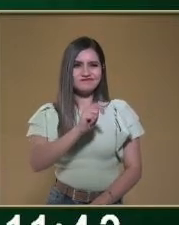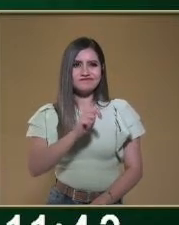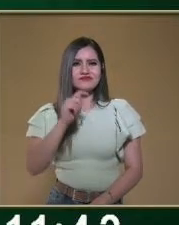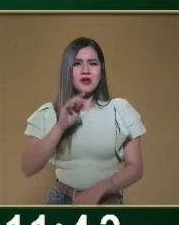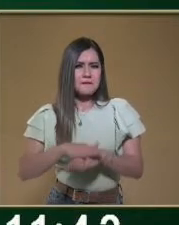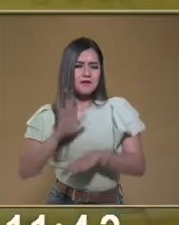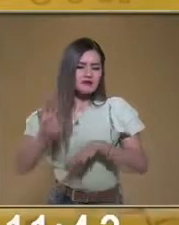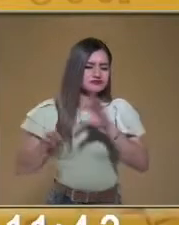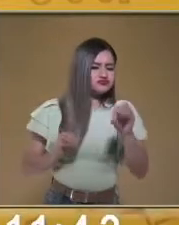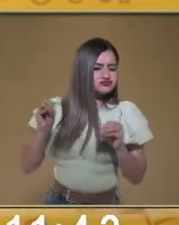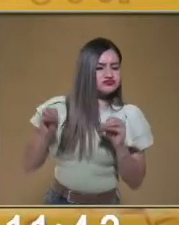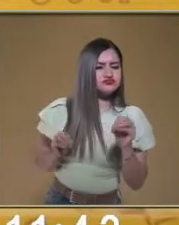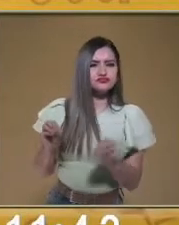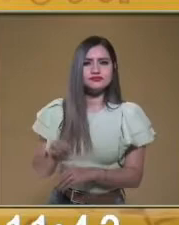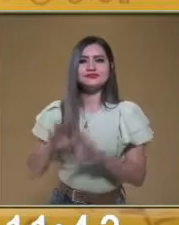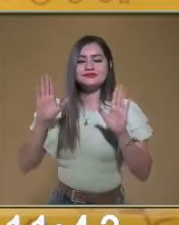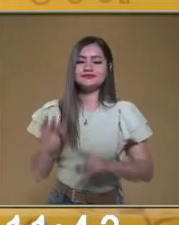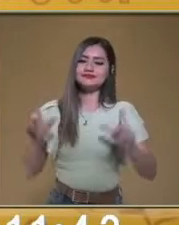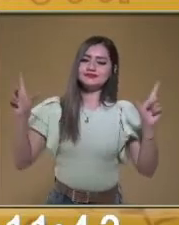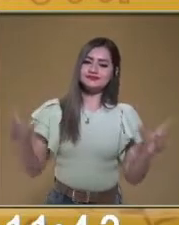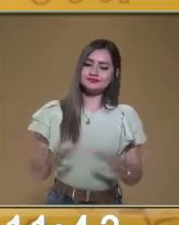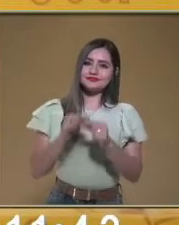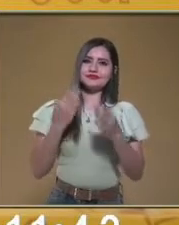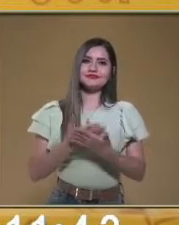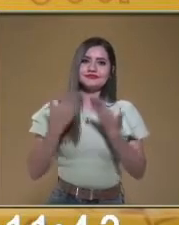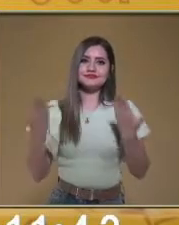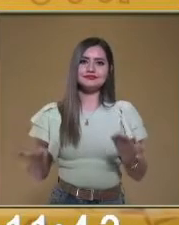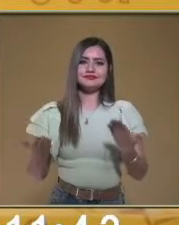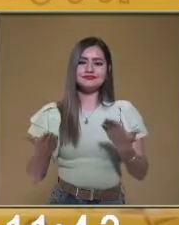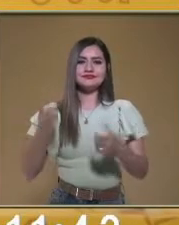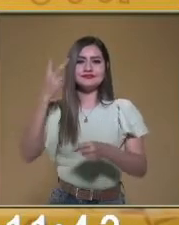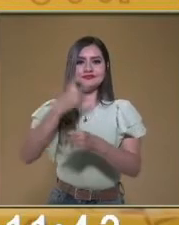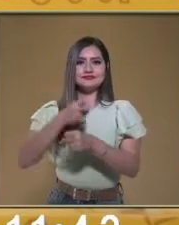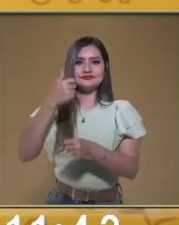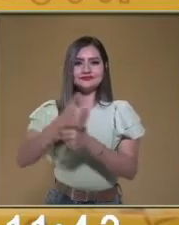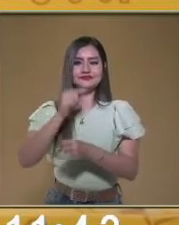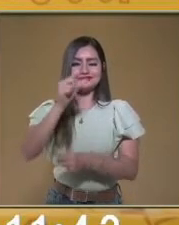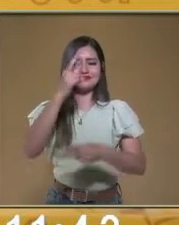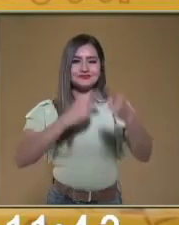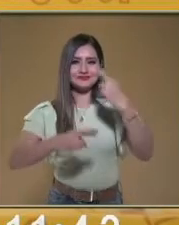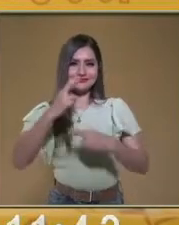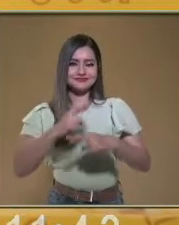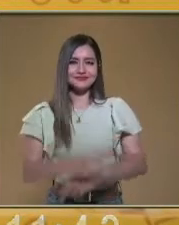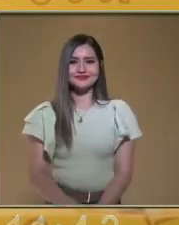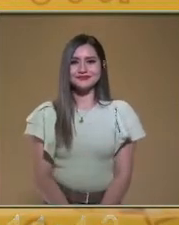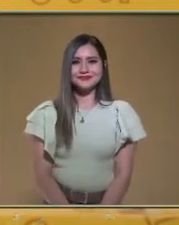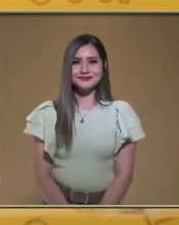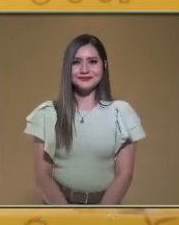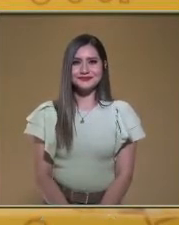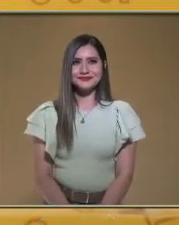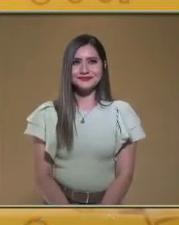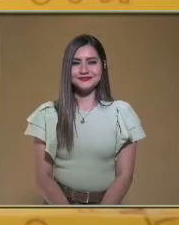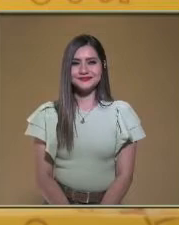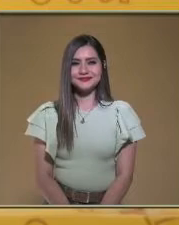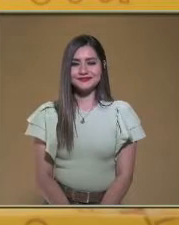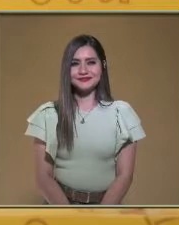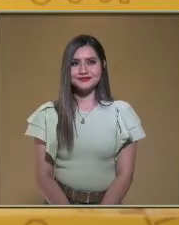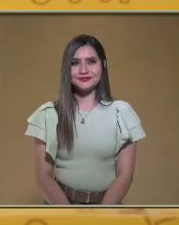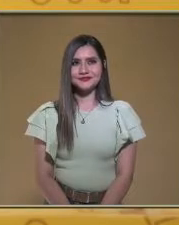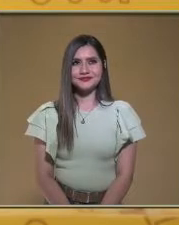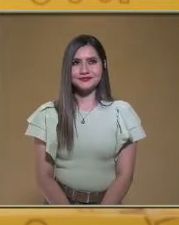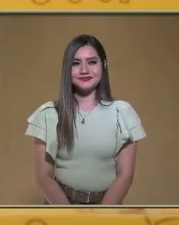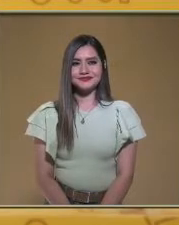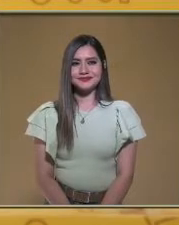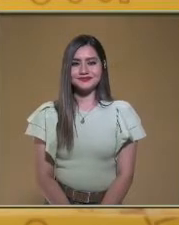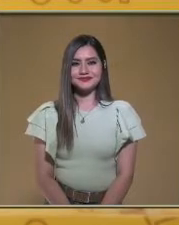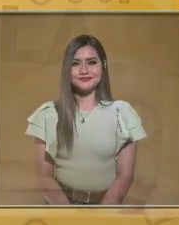así terminamos con nuestra clase de segundo grado y regresamos después de un pequeño corte. Quédate aquí en Escuela TV Segundo